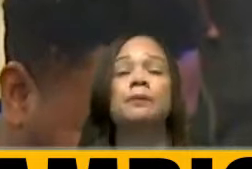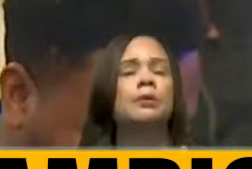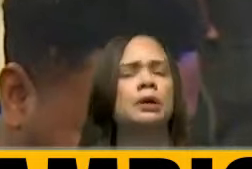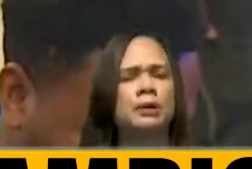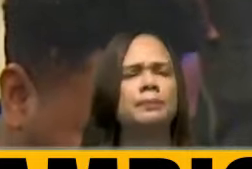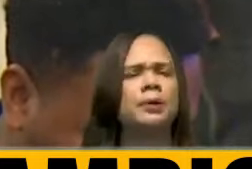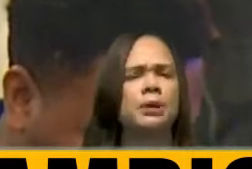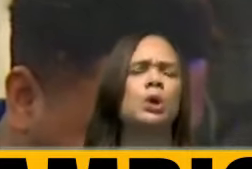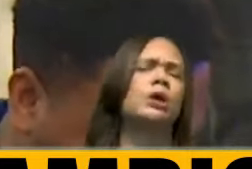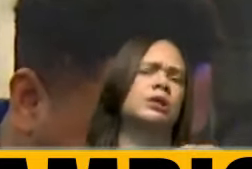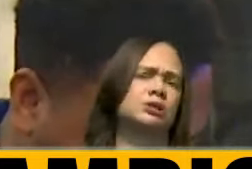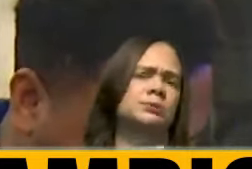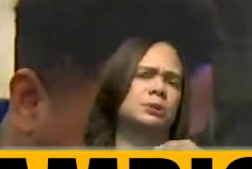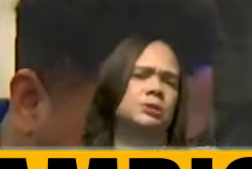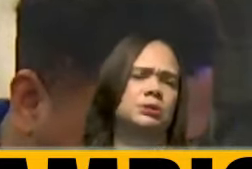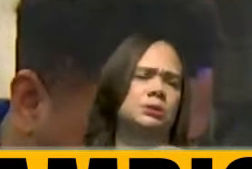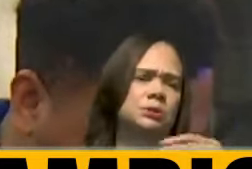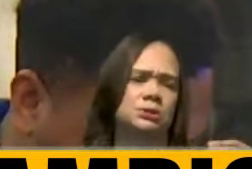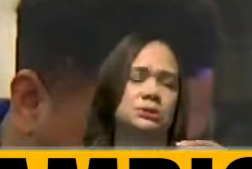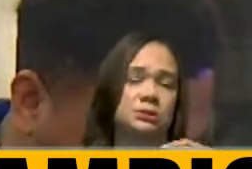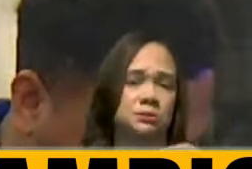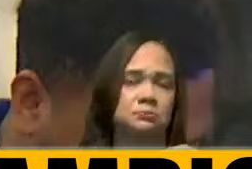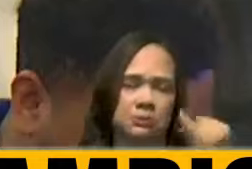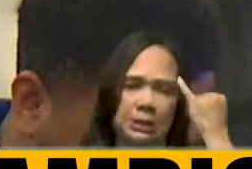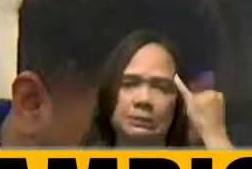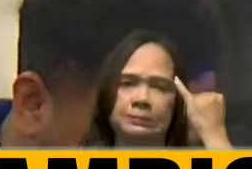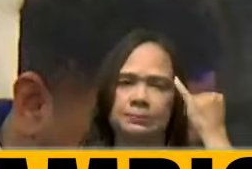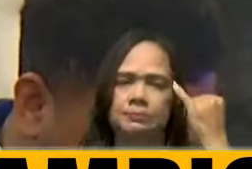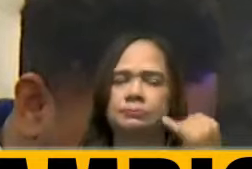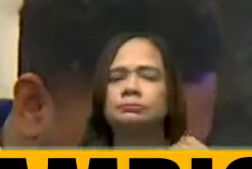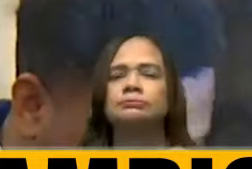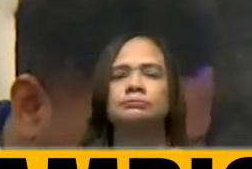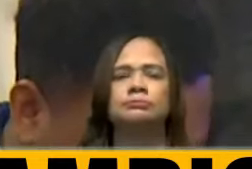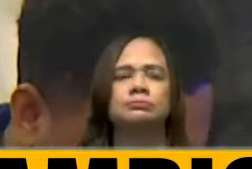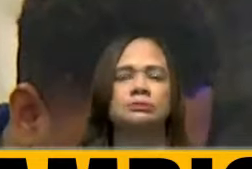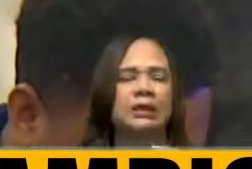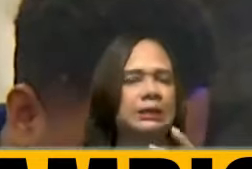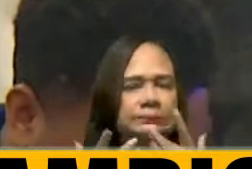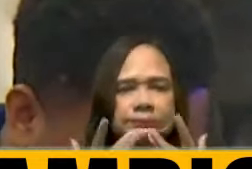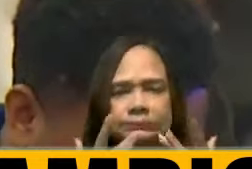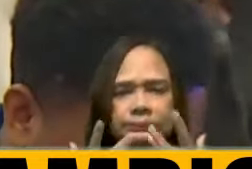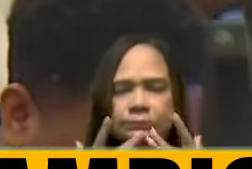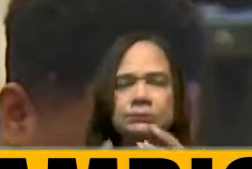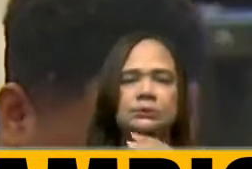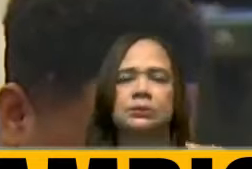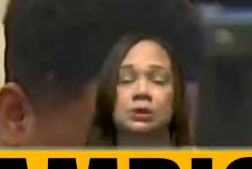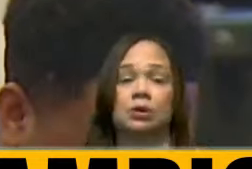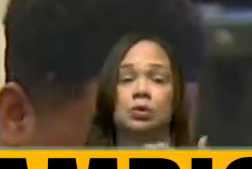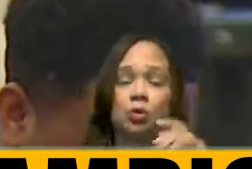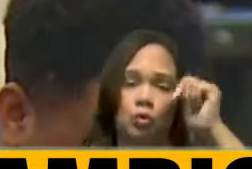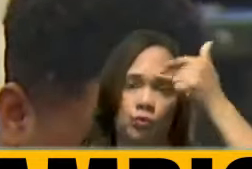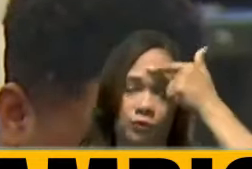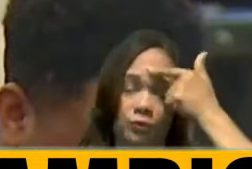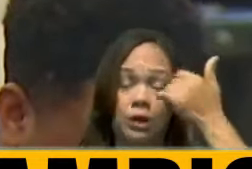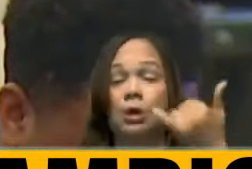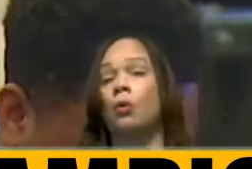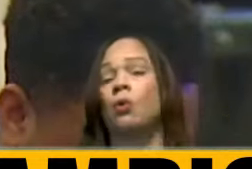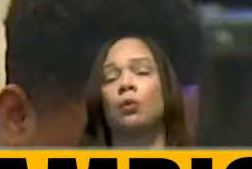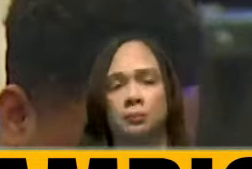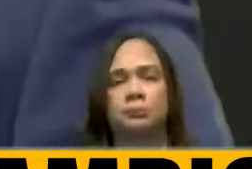Primero quiero Resaltar esa iniciativa de este macroplan de austeridad que está planteando el gobierno dominicano en el día de